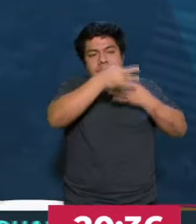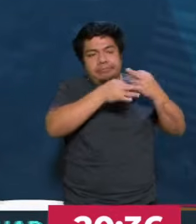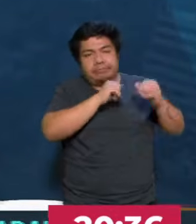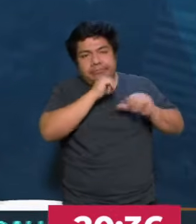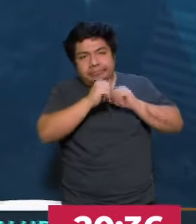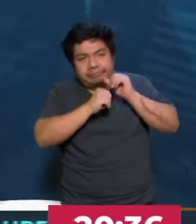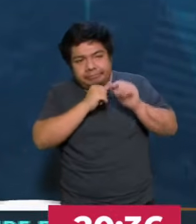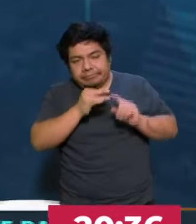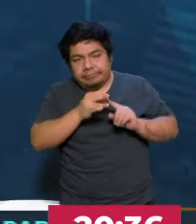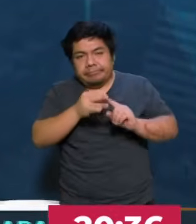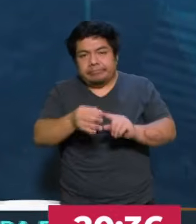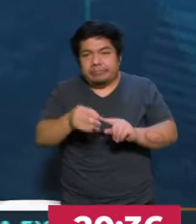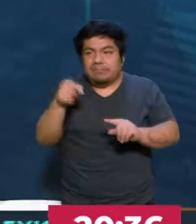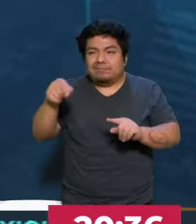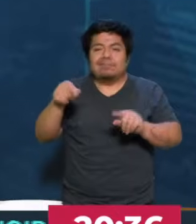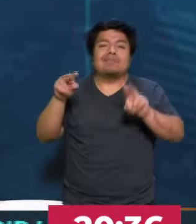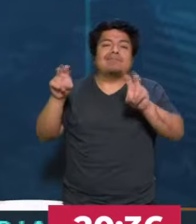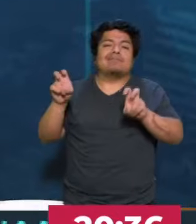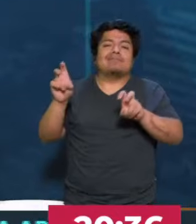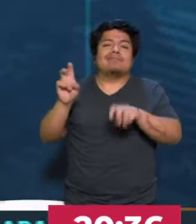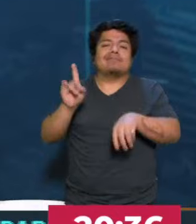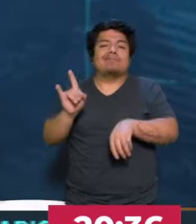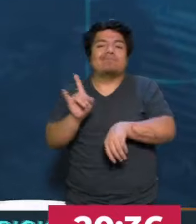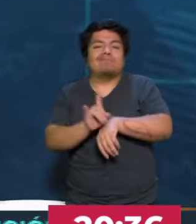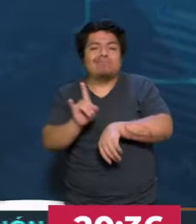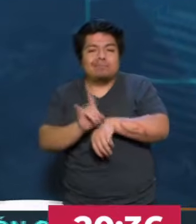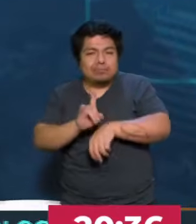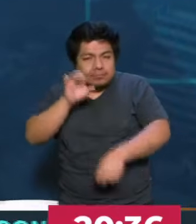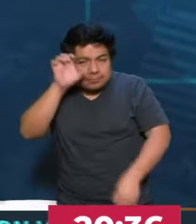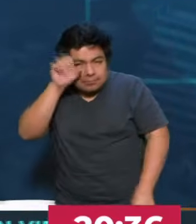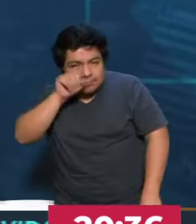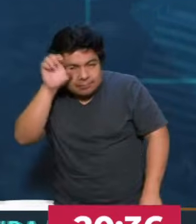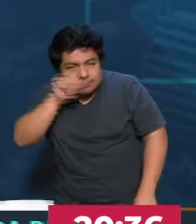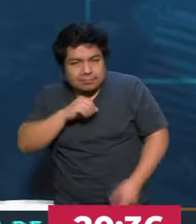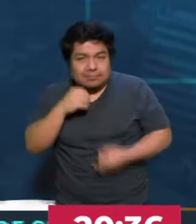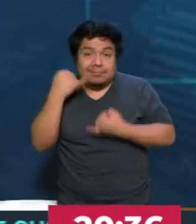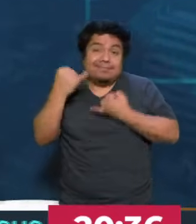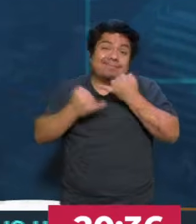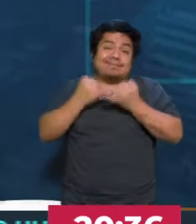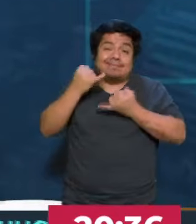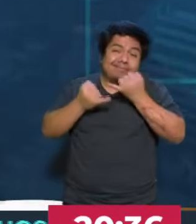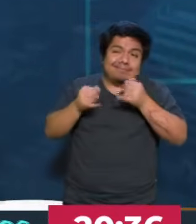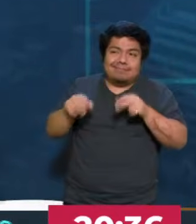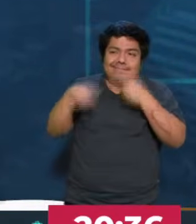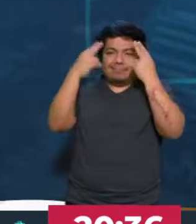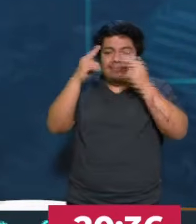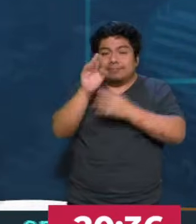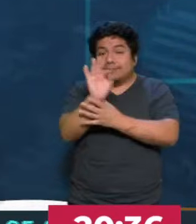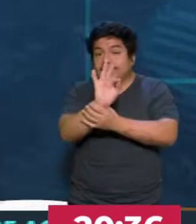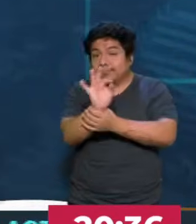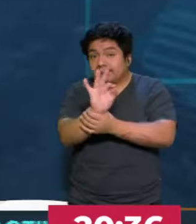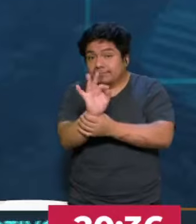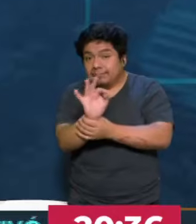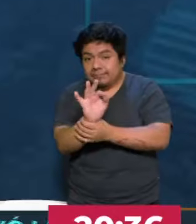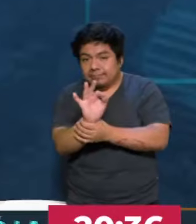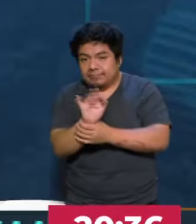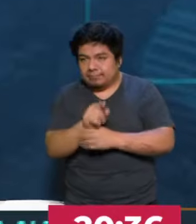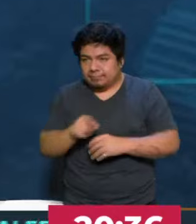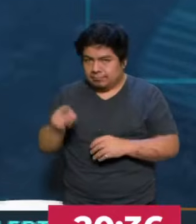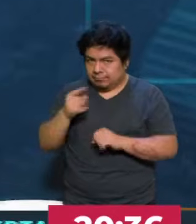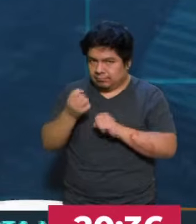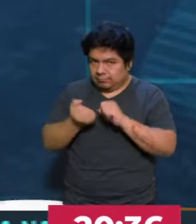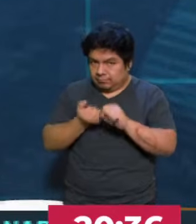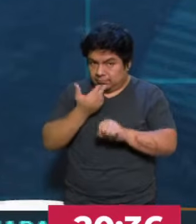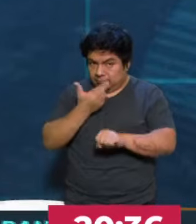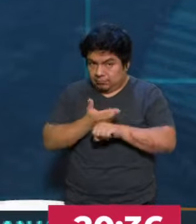e instituciones, sino las que son específicamente malintencionadas, de juego, de broma, ¿alguna vez se ha dado el caso de que se activen servicios de